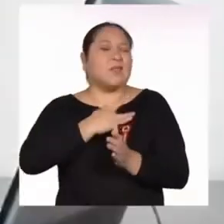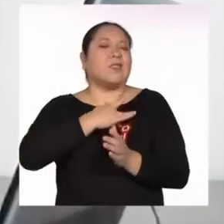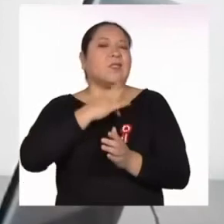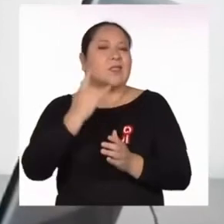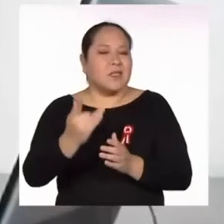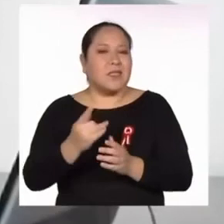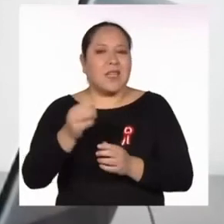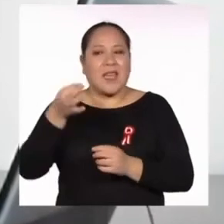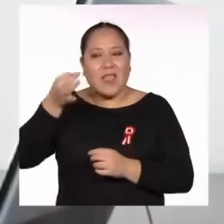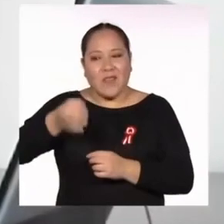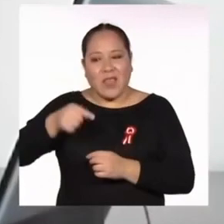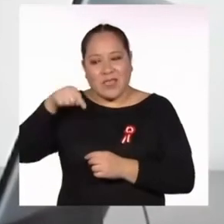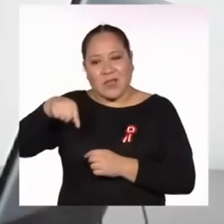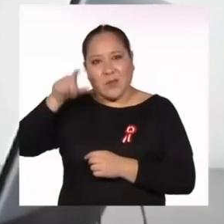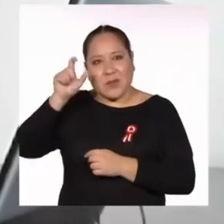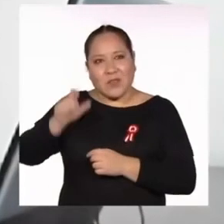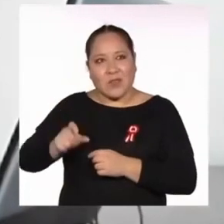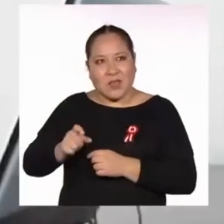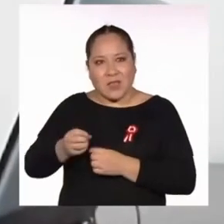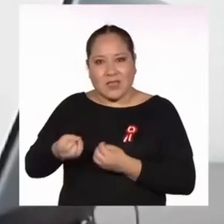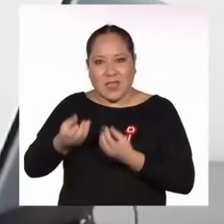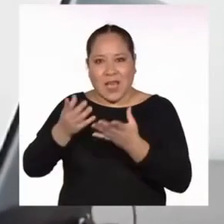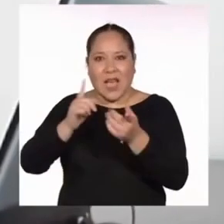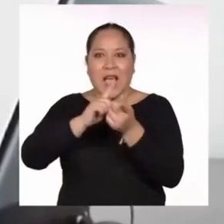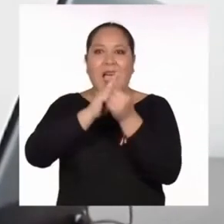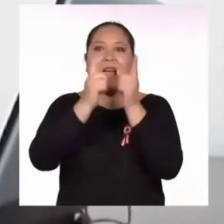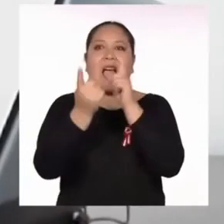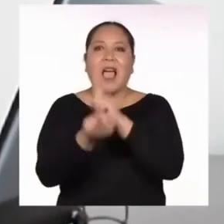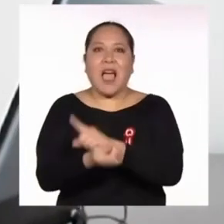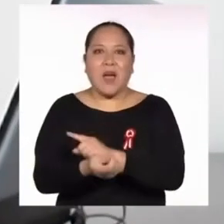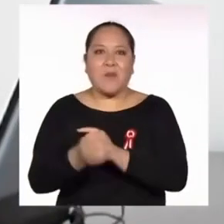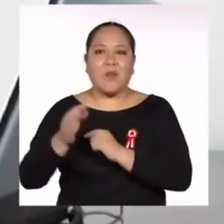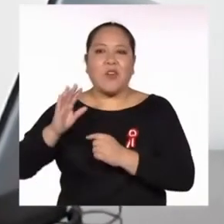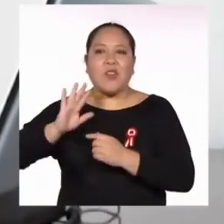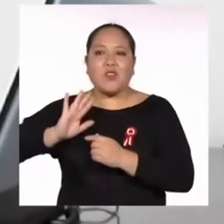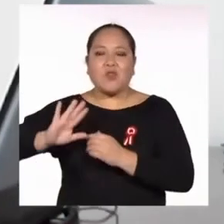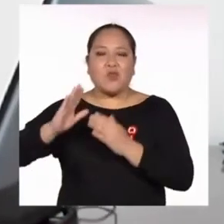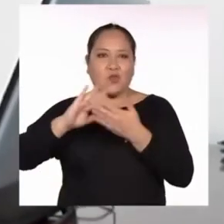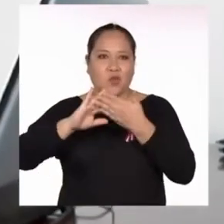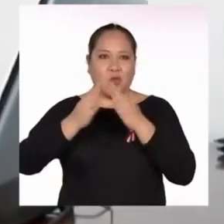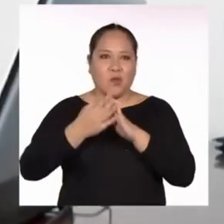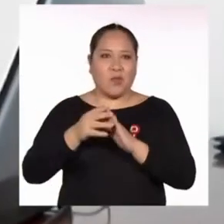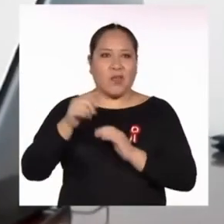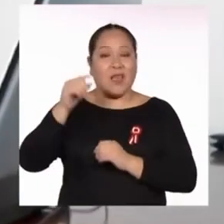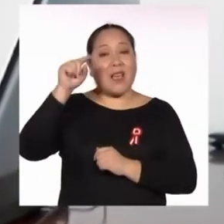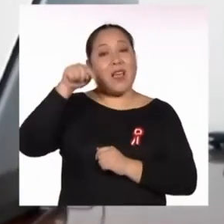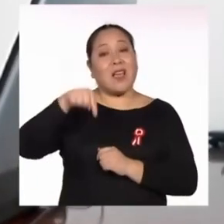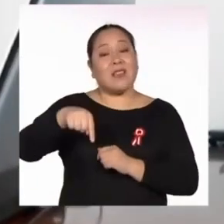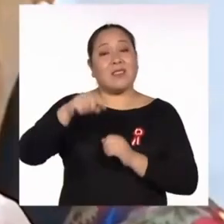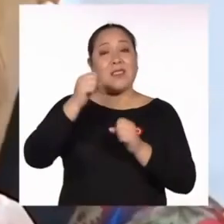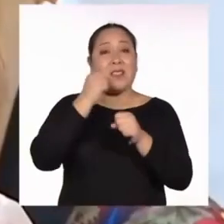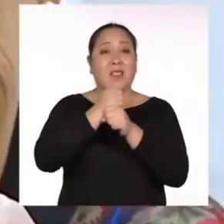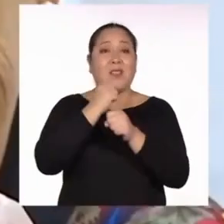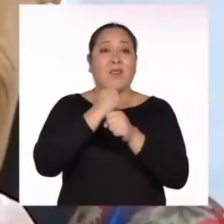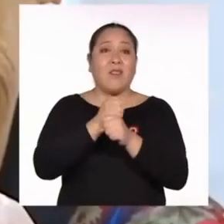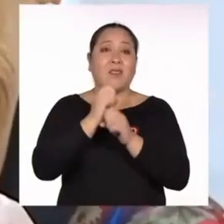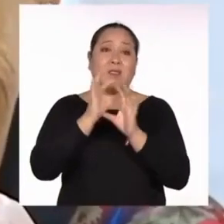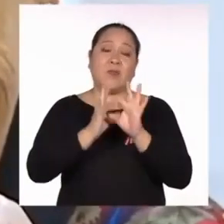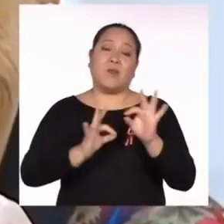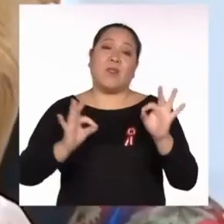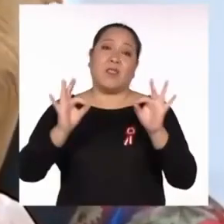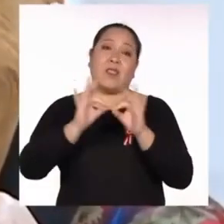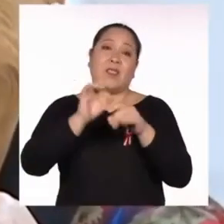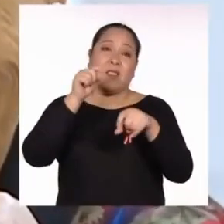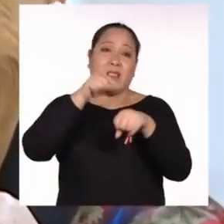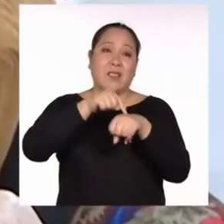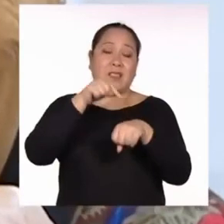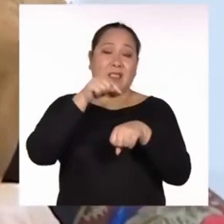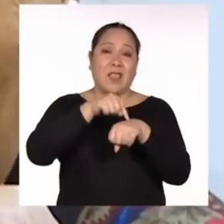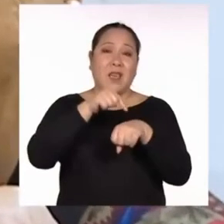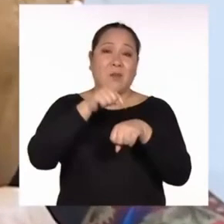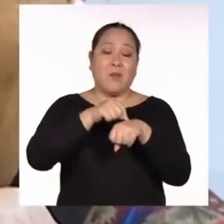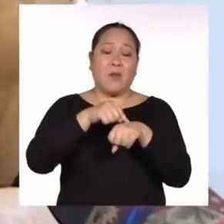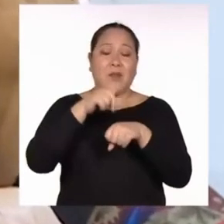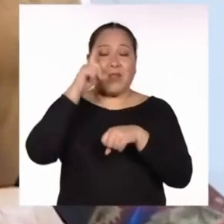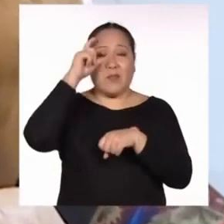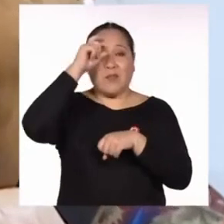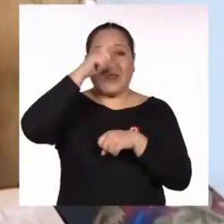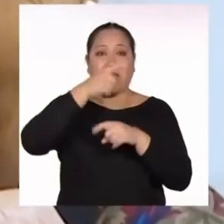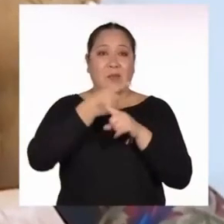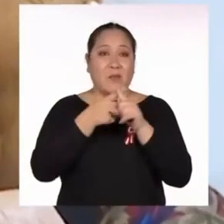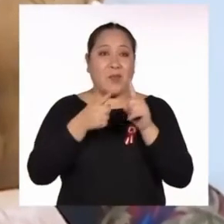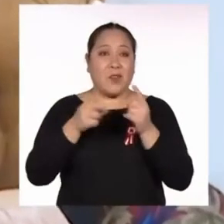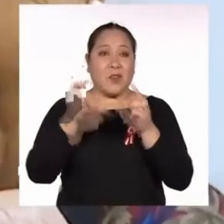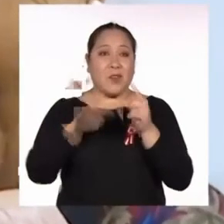comunidades yo creo que está elaboración muy importante estamos en tiempos difíciles pero lo destacado